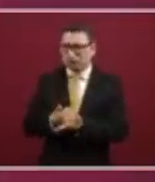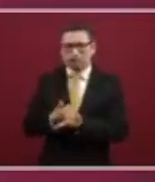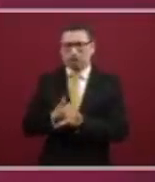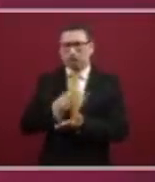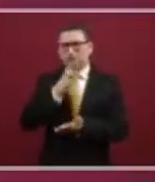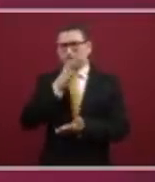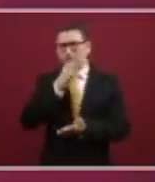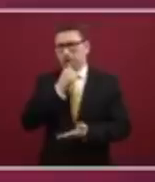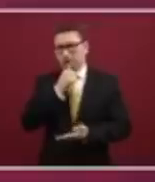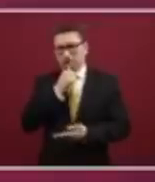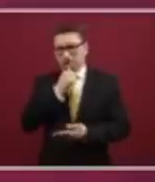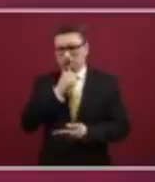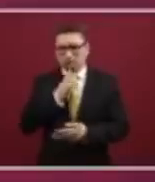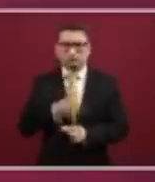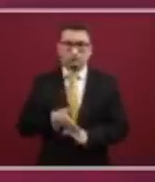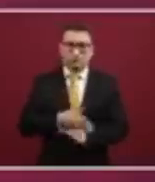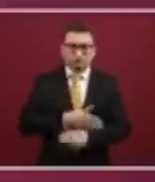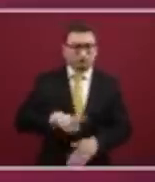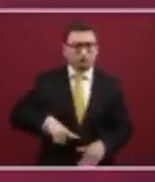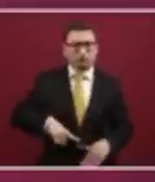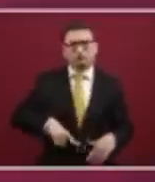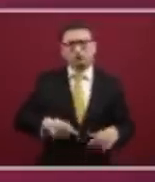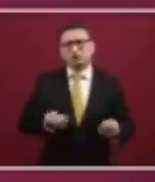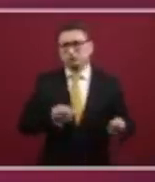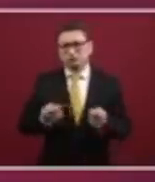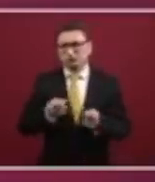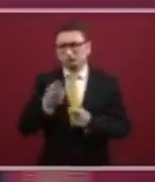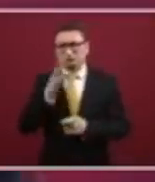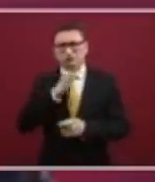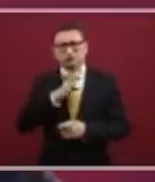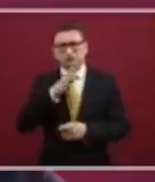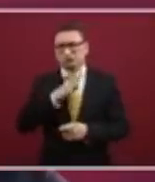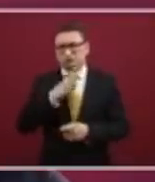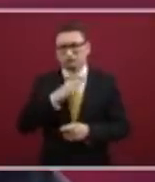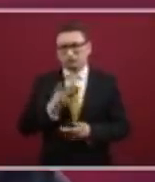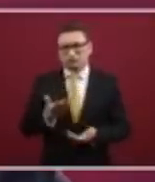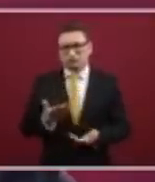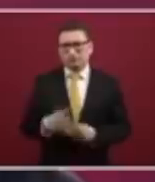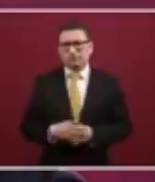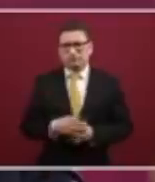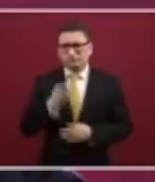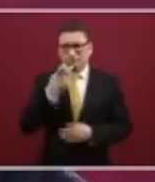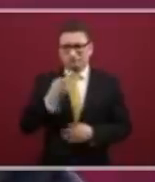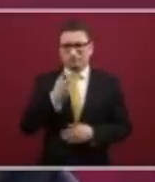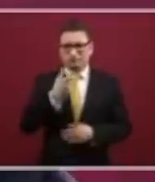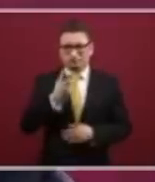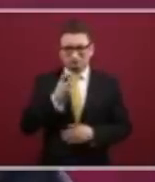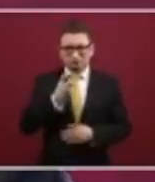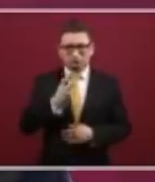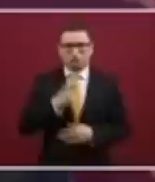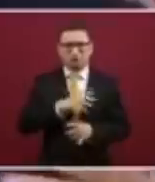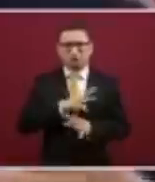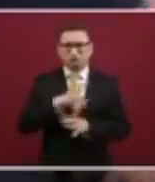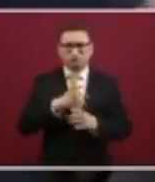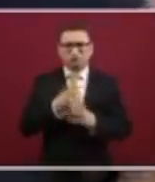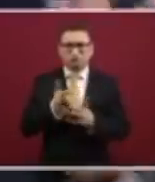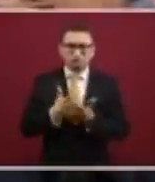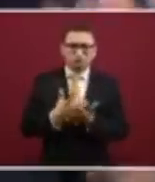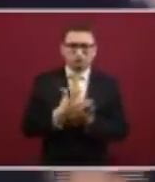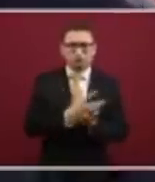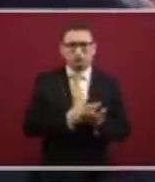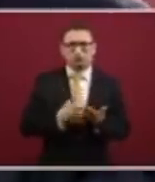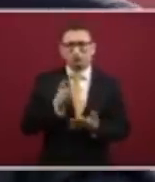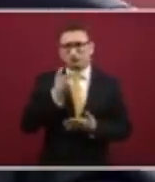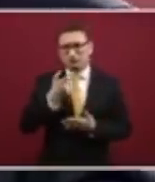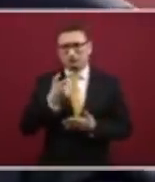Un gobierno ineficiente. Entonces, todo el dinero se quedaba. Hoy leí ahí